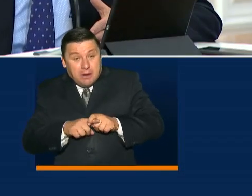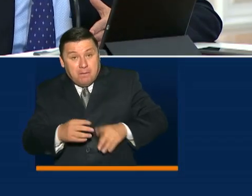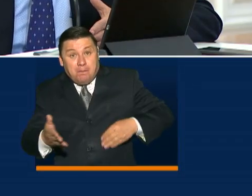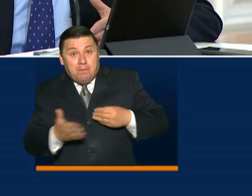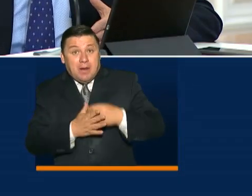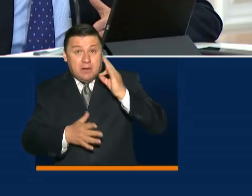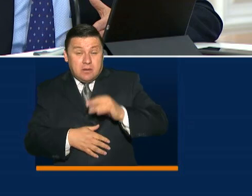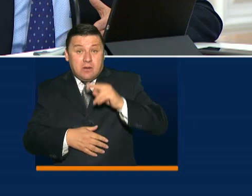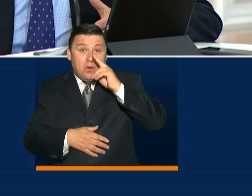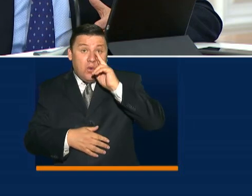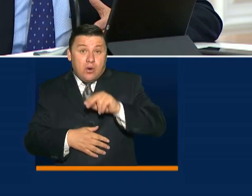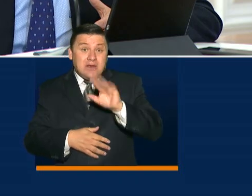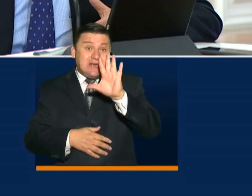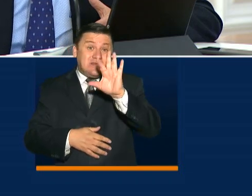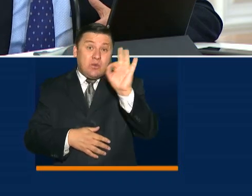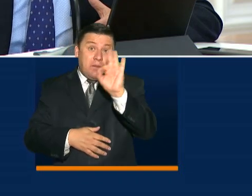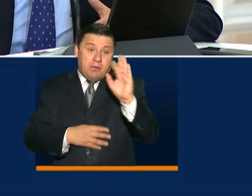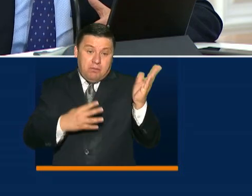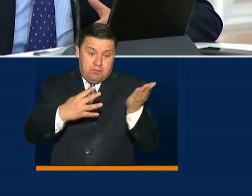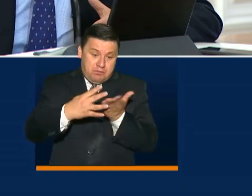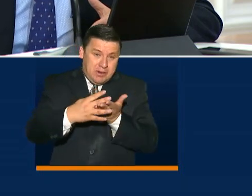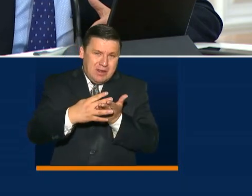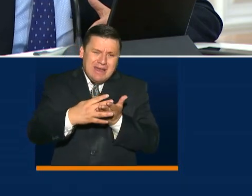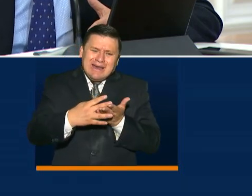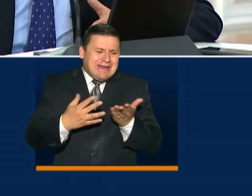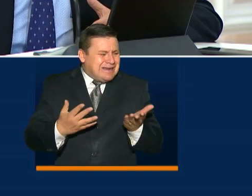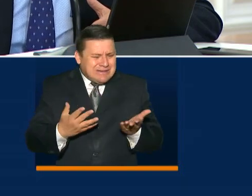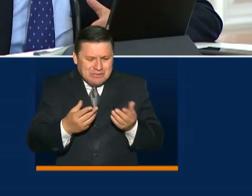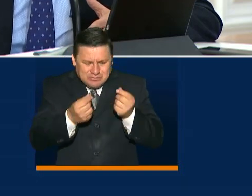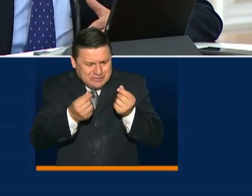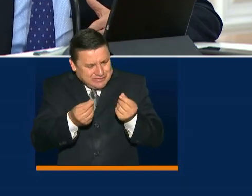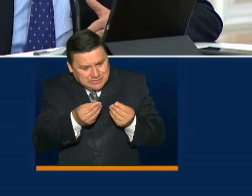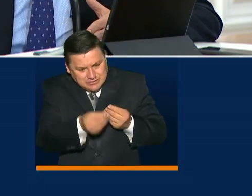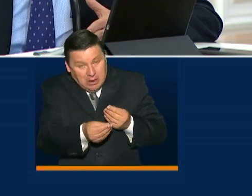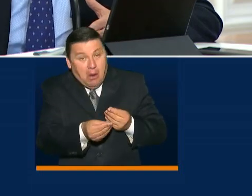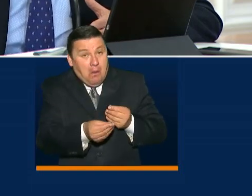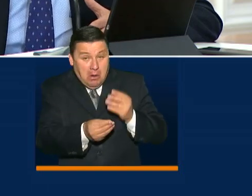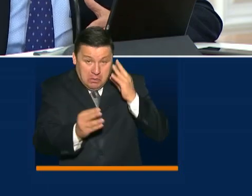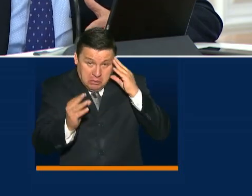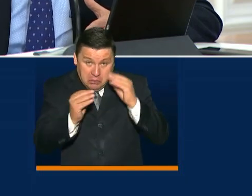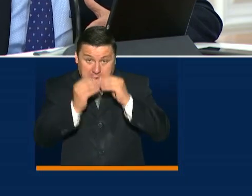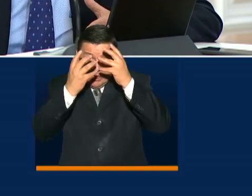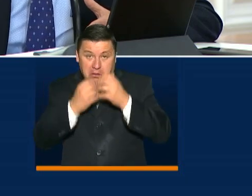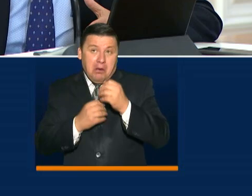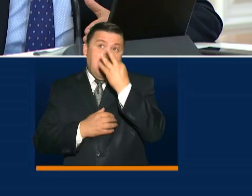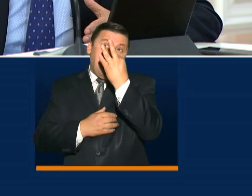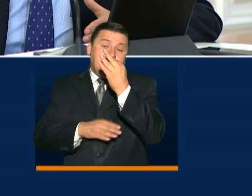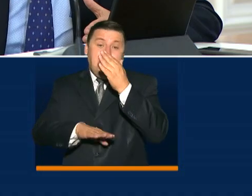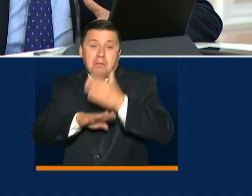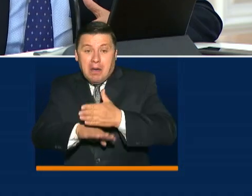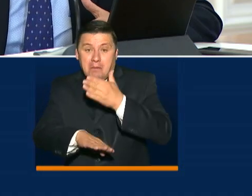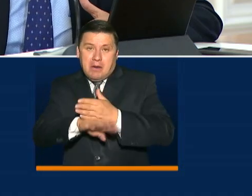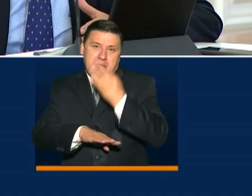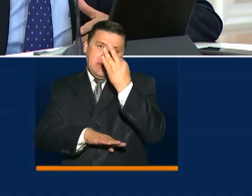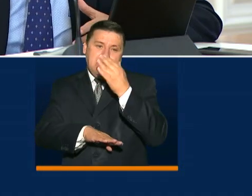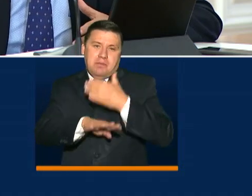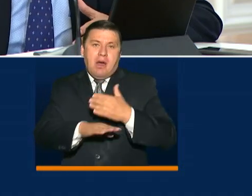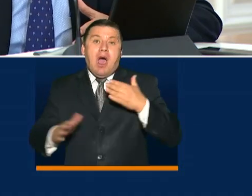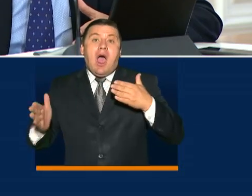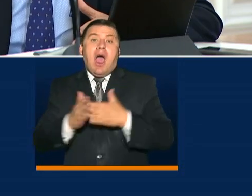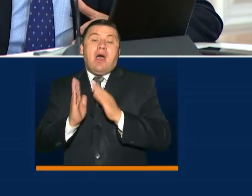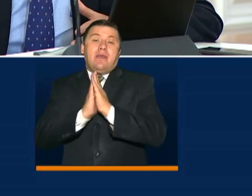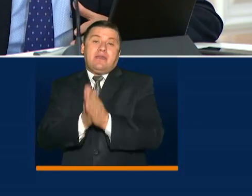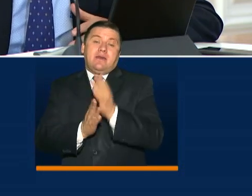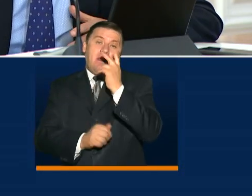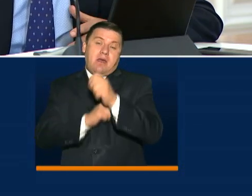pagar en junio, el 50%, ese valor lo pueden concertar en 3 pagos máximo hasta diciembre